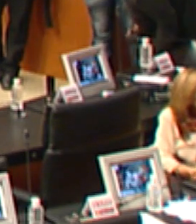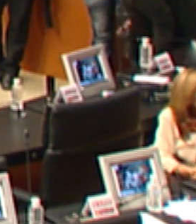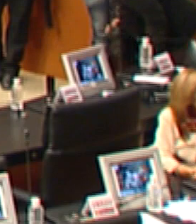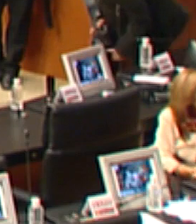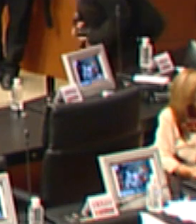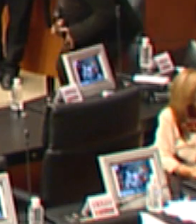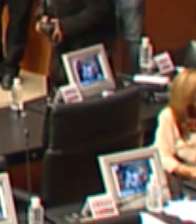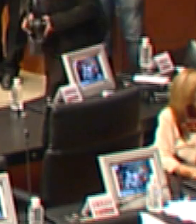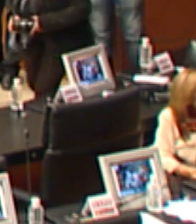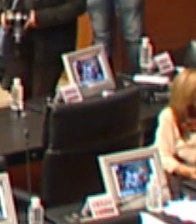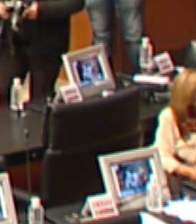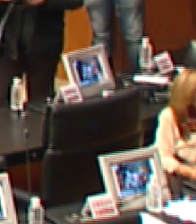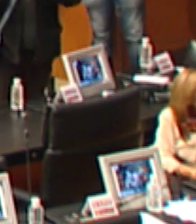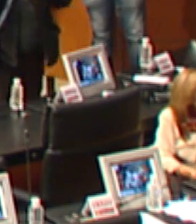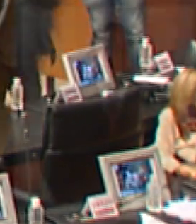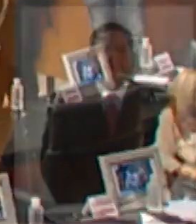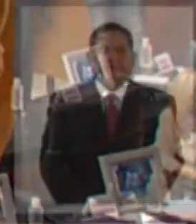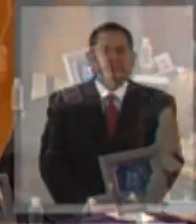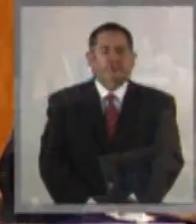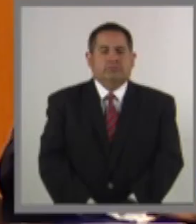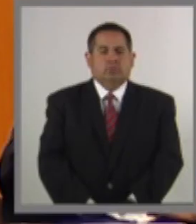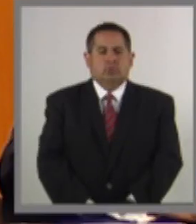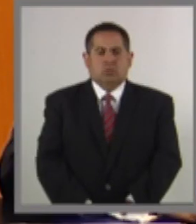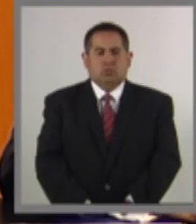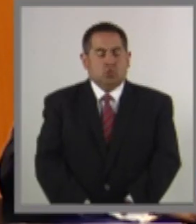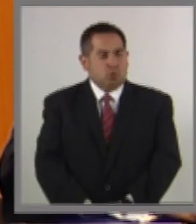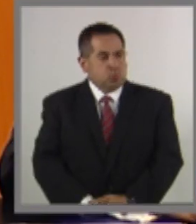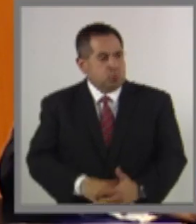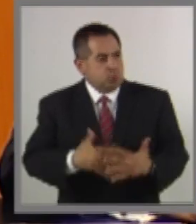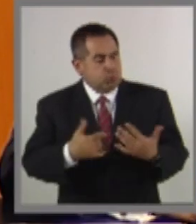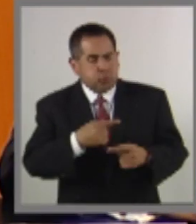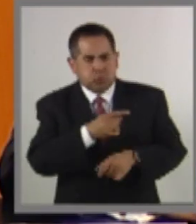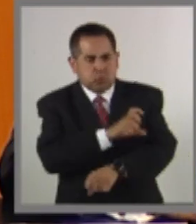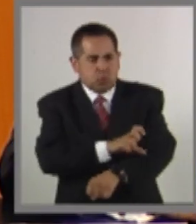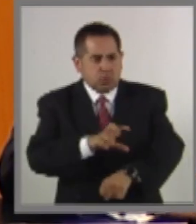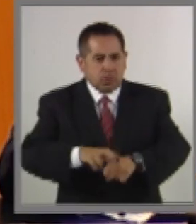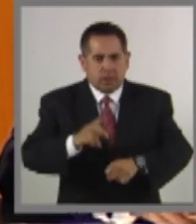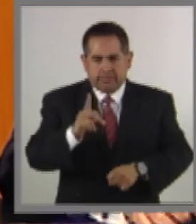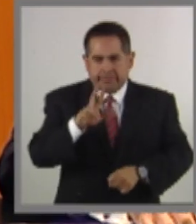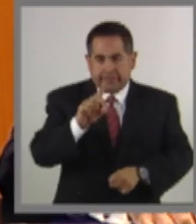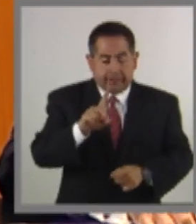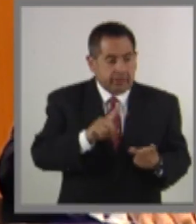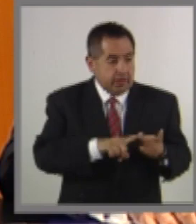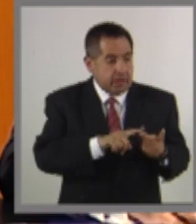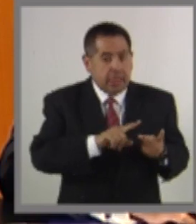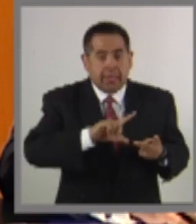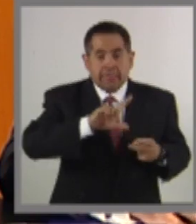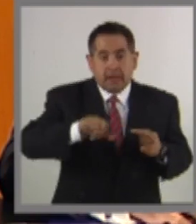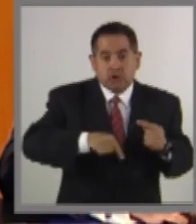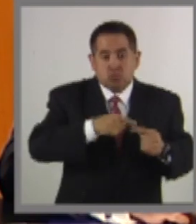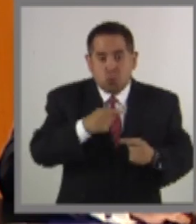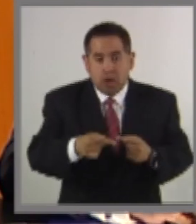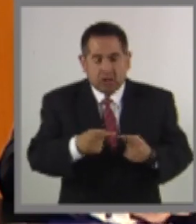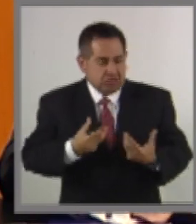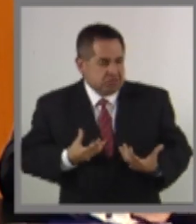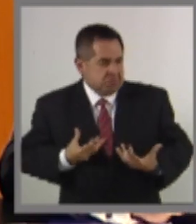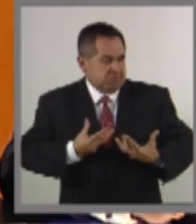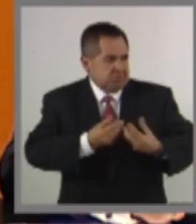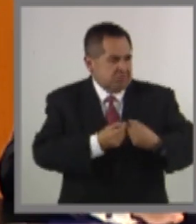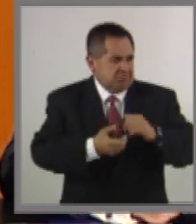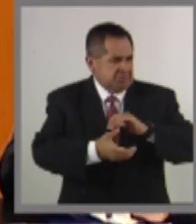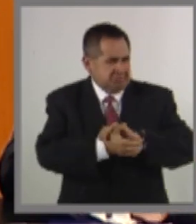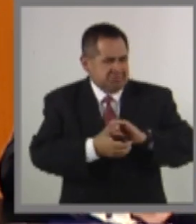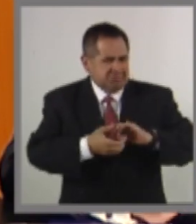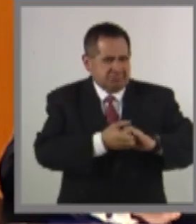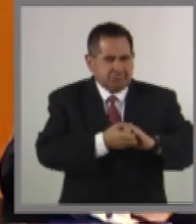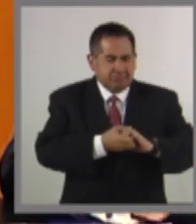como coordinador del grupo parlamentario del PRD, luego del bloque que formamos parlamentario después